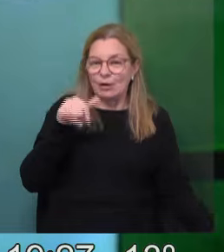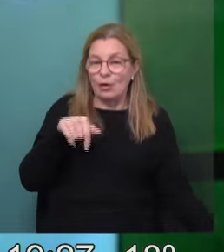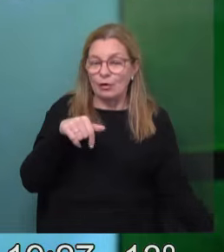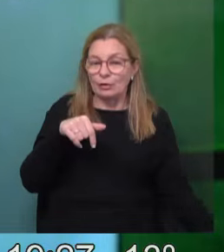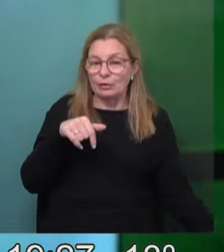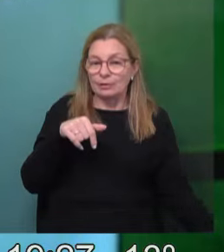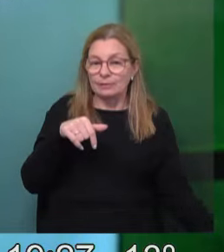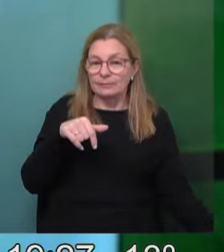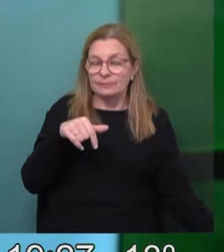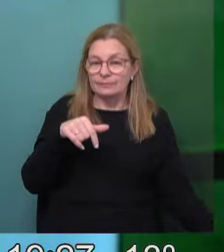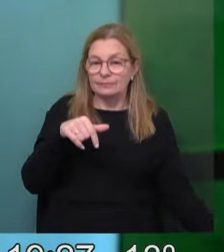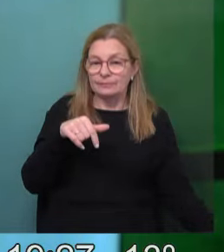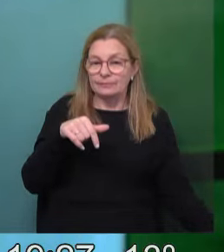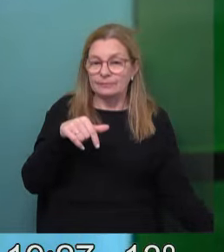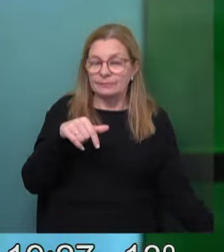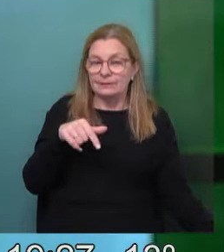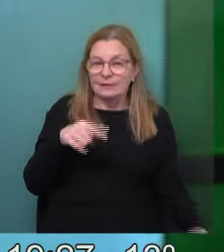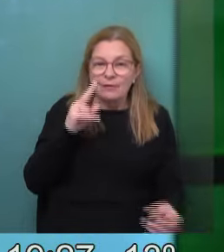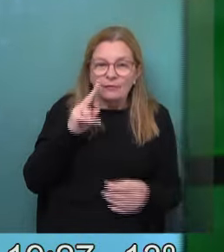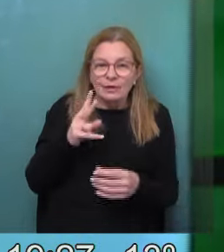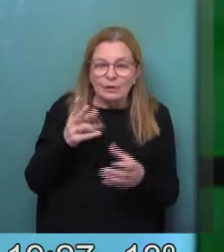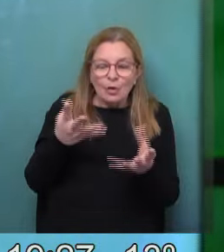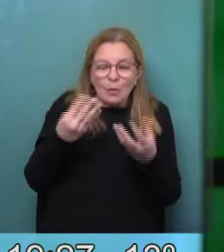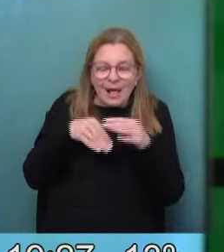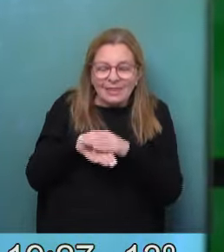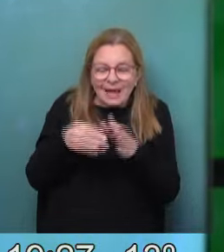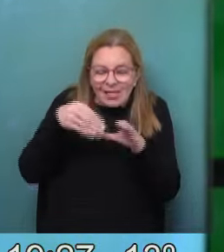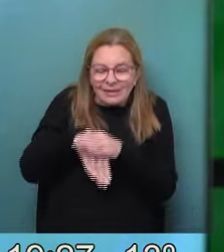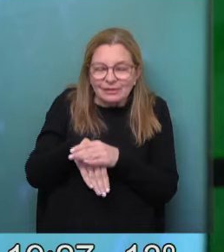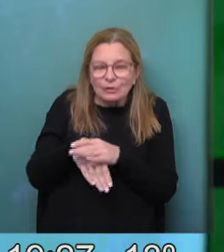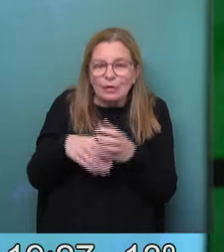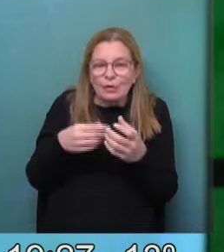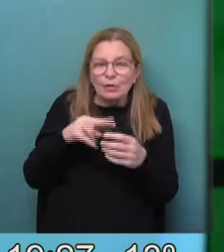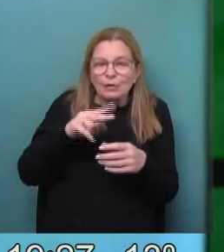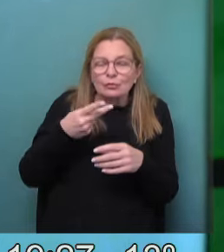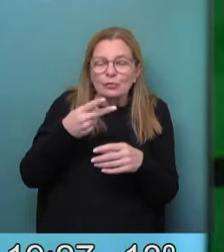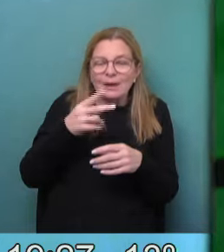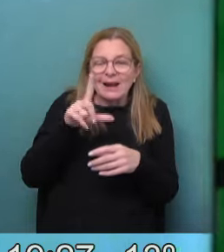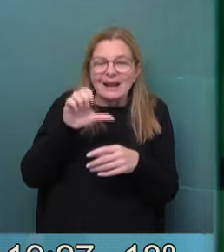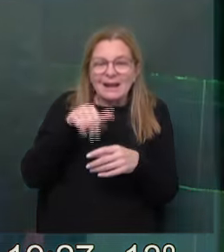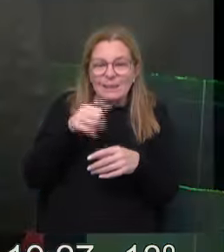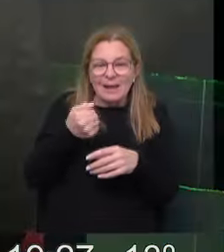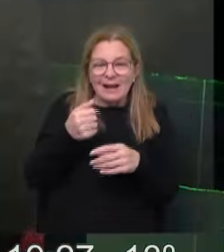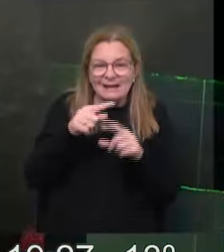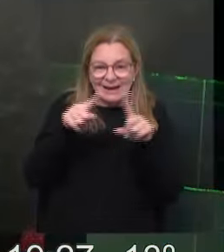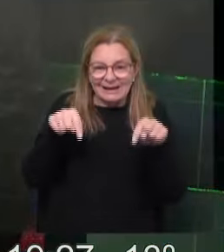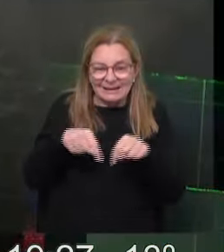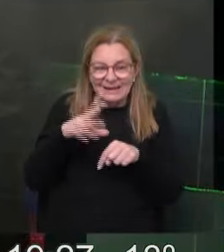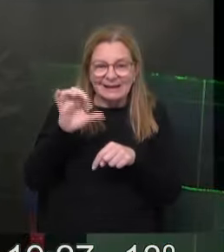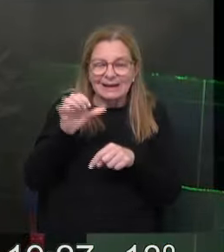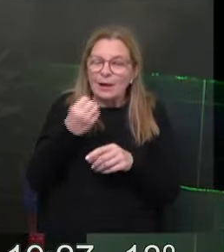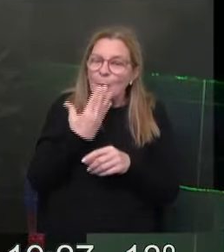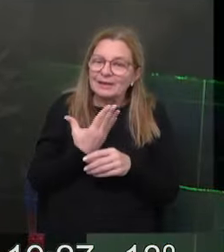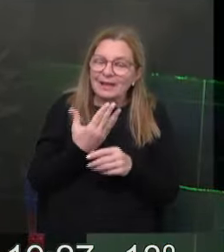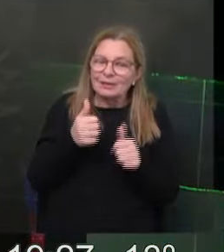Cabildo abierto estaba pendiente en el repaso de la conformación hacia dentro de los sublemas y las listas al senado Cómo andas Eduardo qué tal Martín Cómo